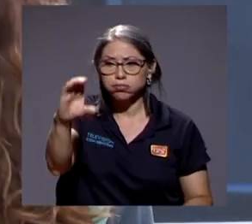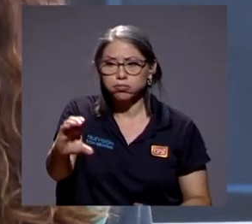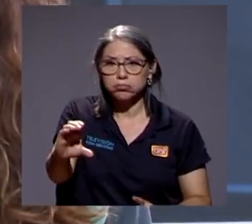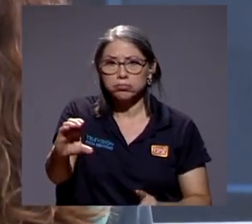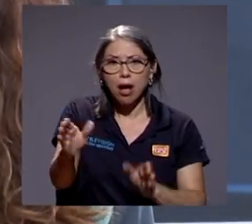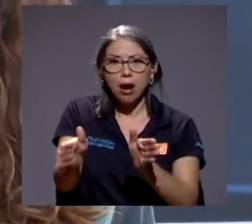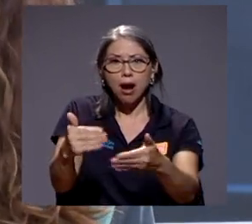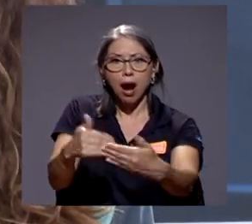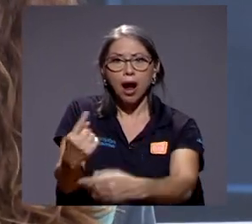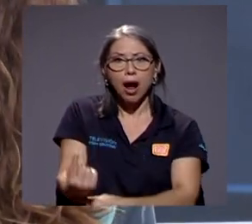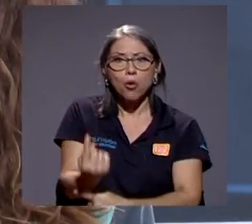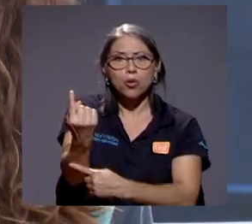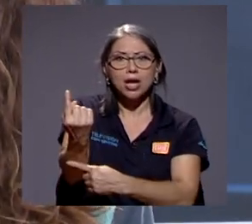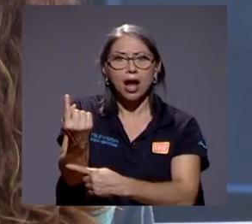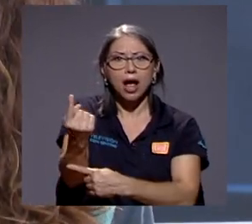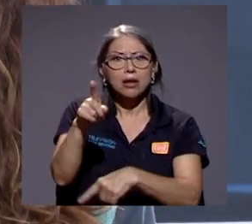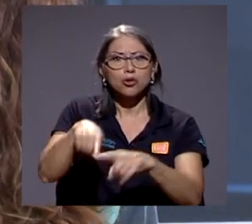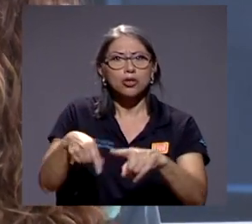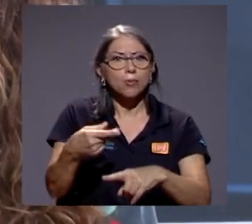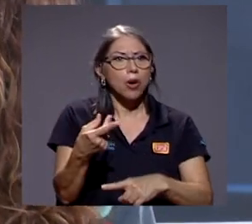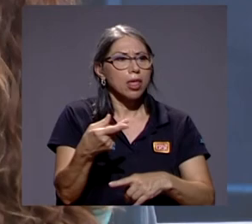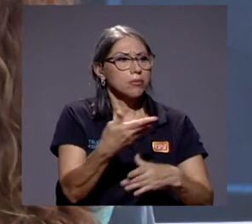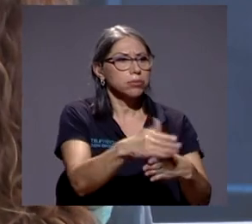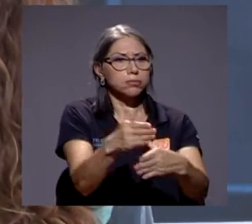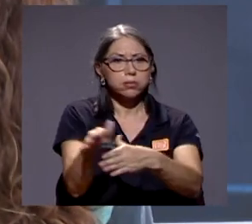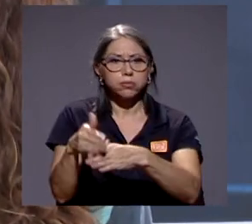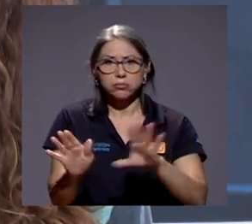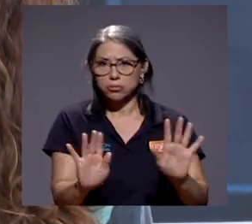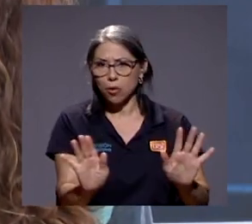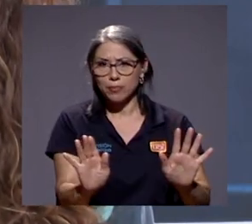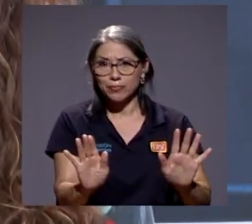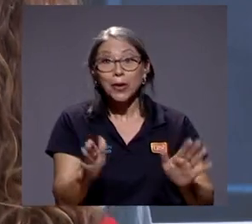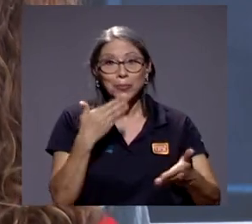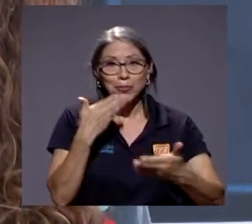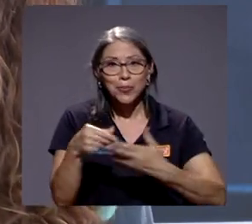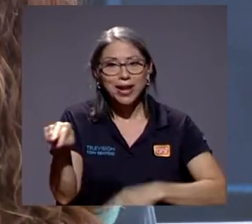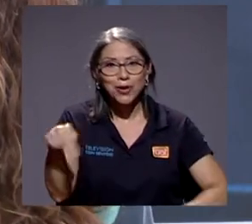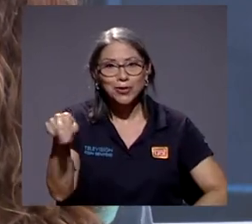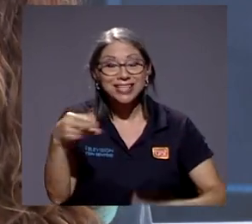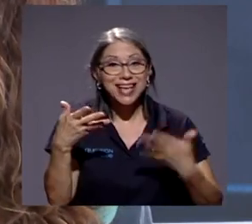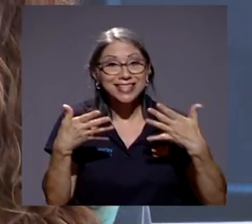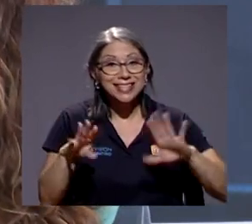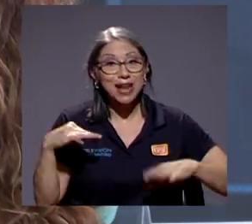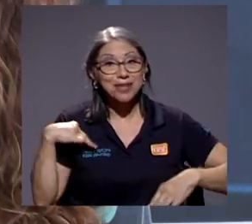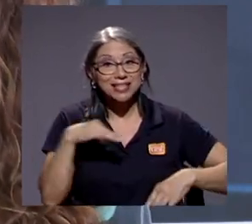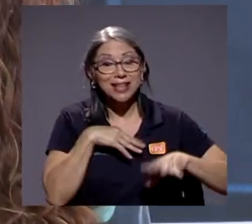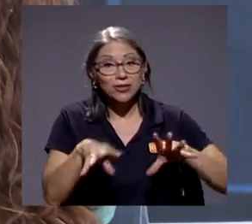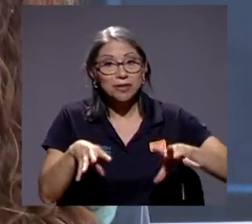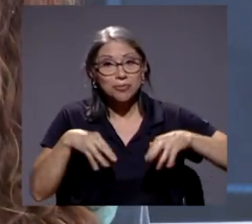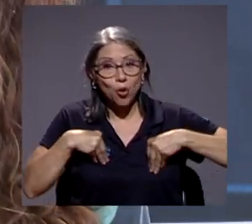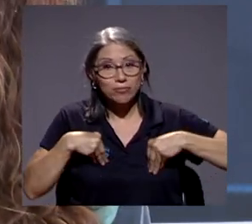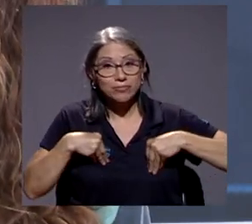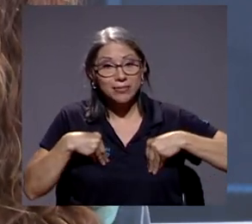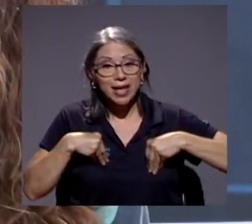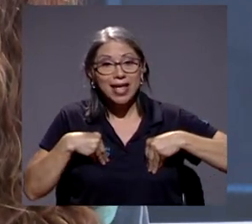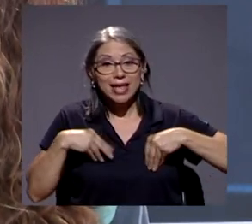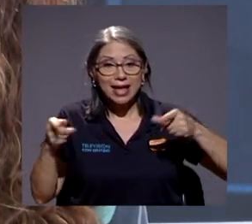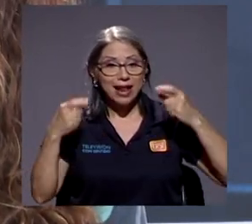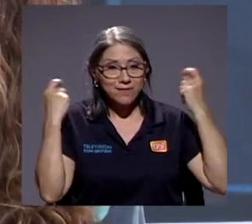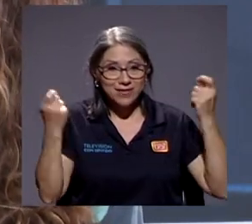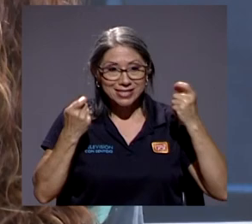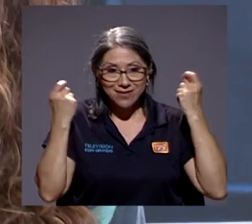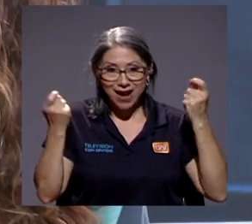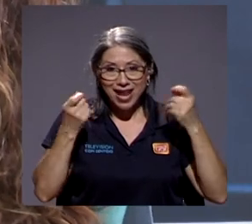puedan llegar a acompañar un sector tan afectado tenemos una muy buena noticia ya el ministerio aceptó que el festival